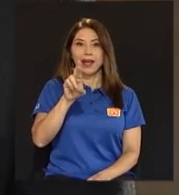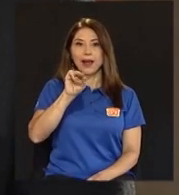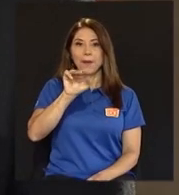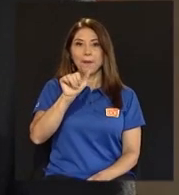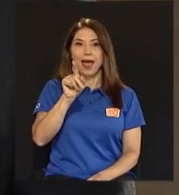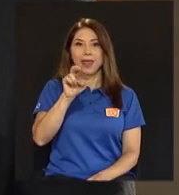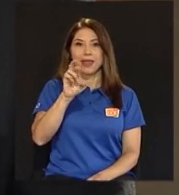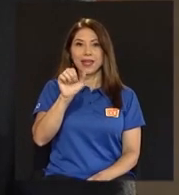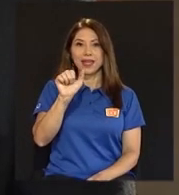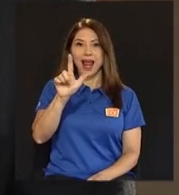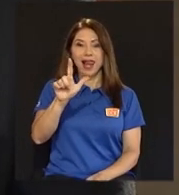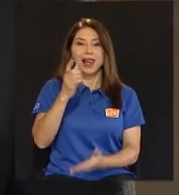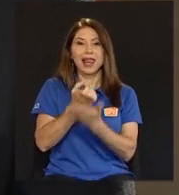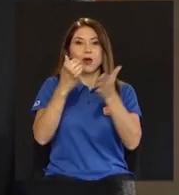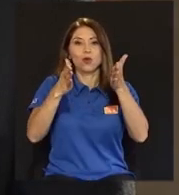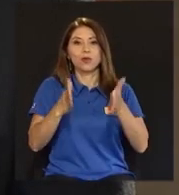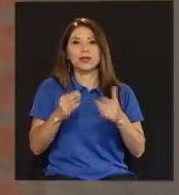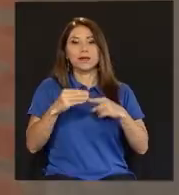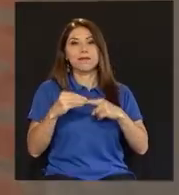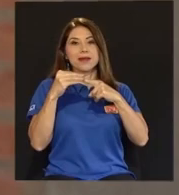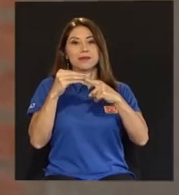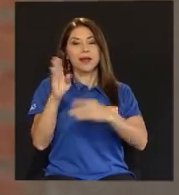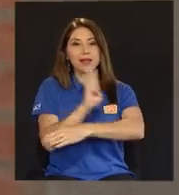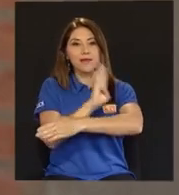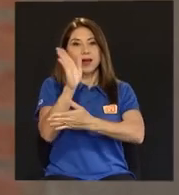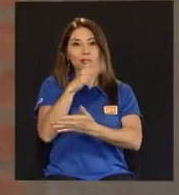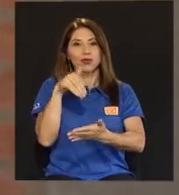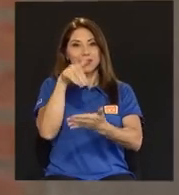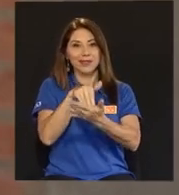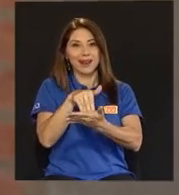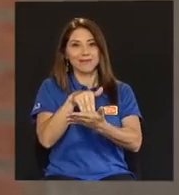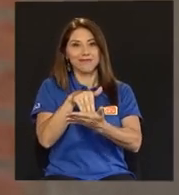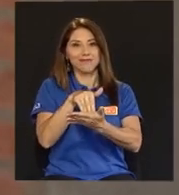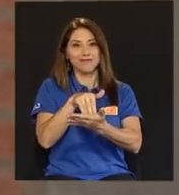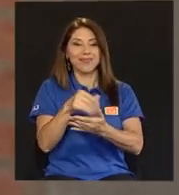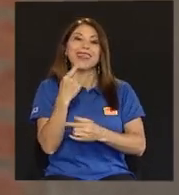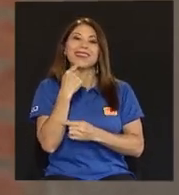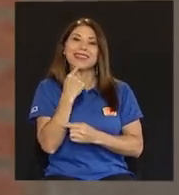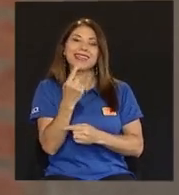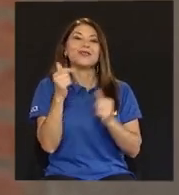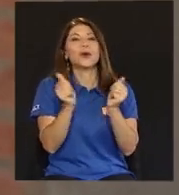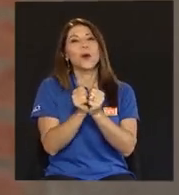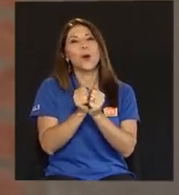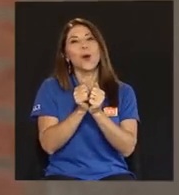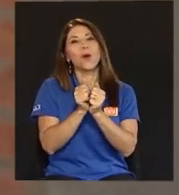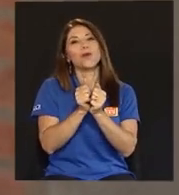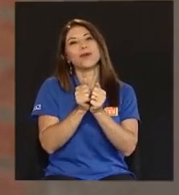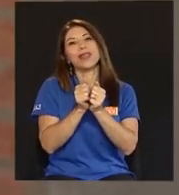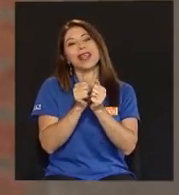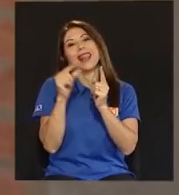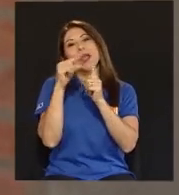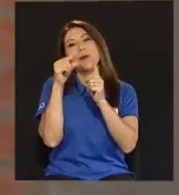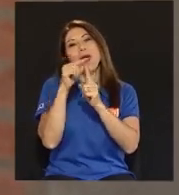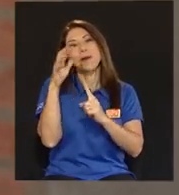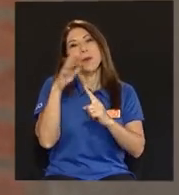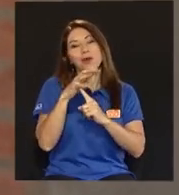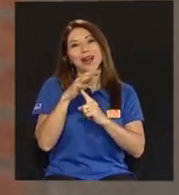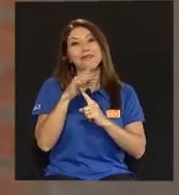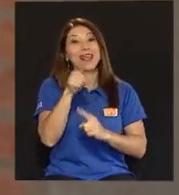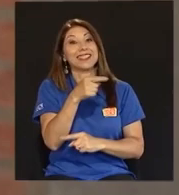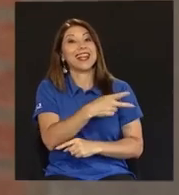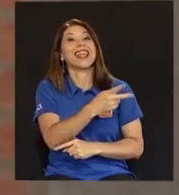principal del Banco Central. Dicho así como en el lenguaje más coloquial, es el jefe de todos los economistas del Banco